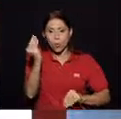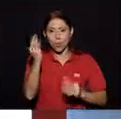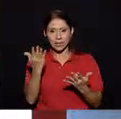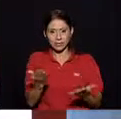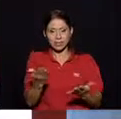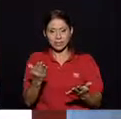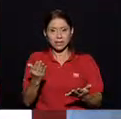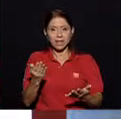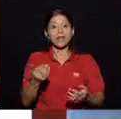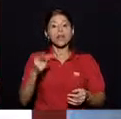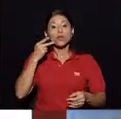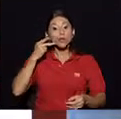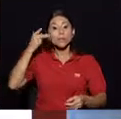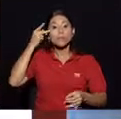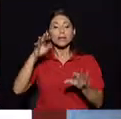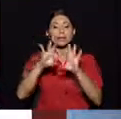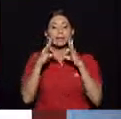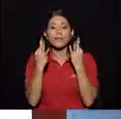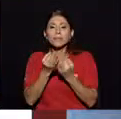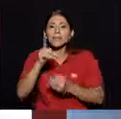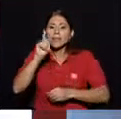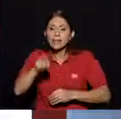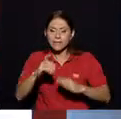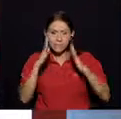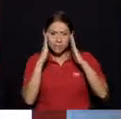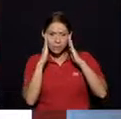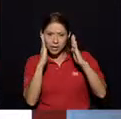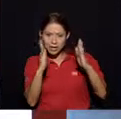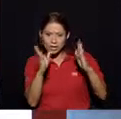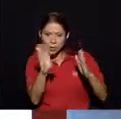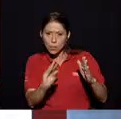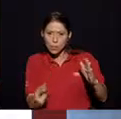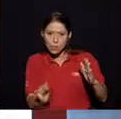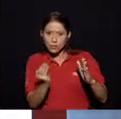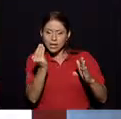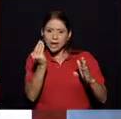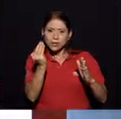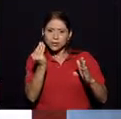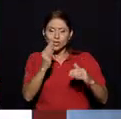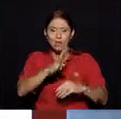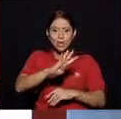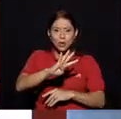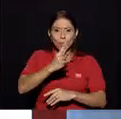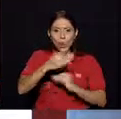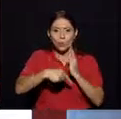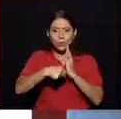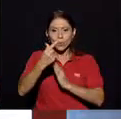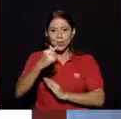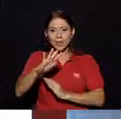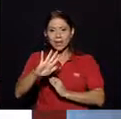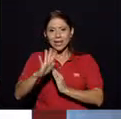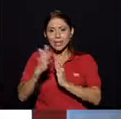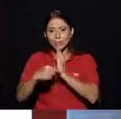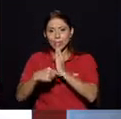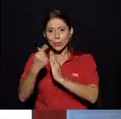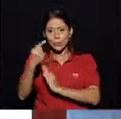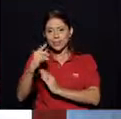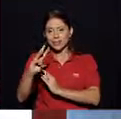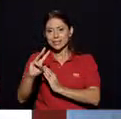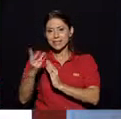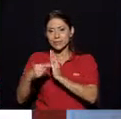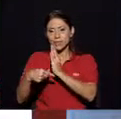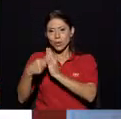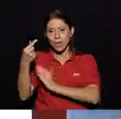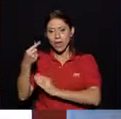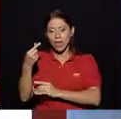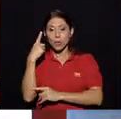de familia tienen que ponerle atención a los muchachos de 4., 5. y 6. grado, porque ahí se están sembrando también